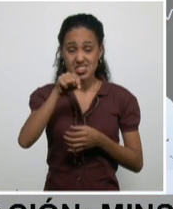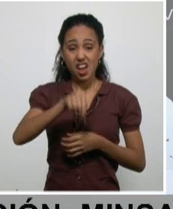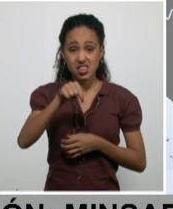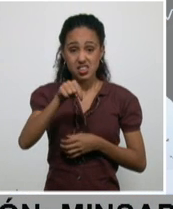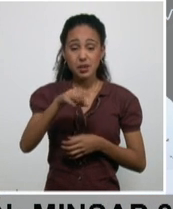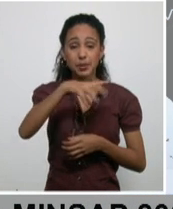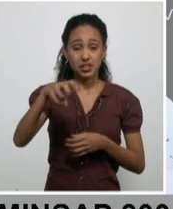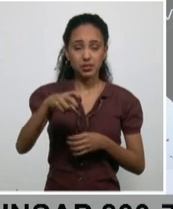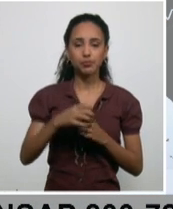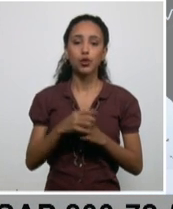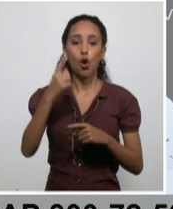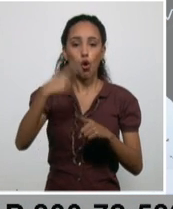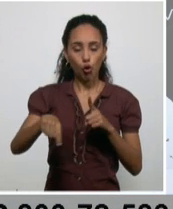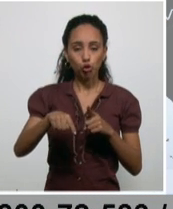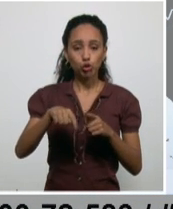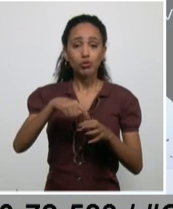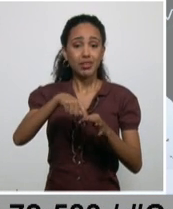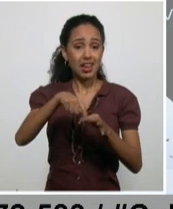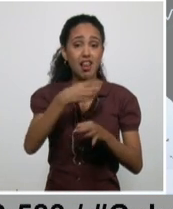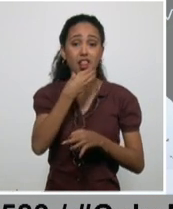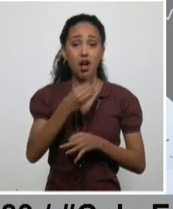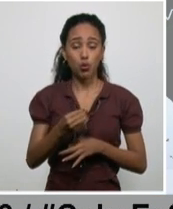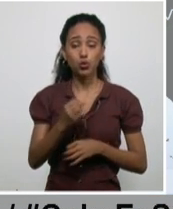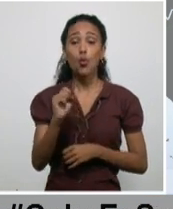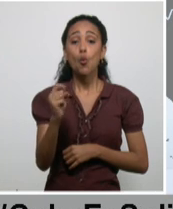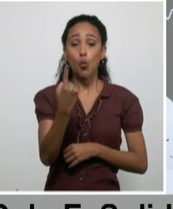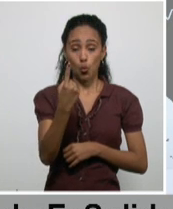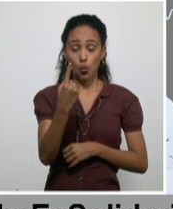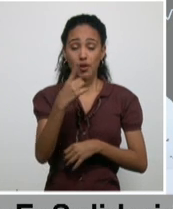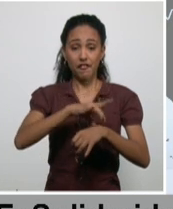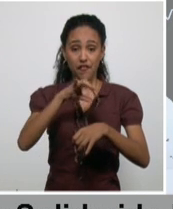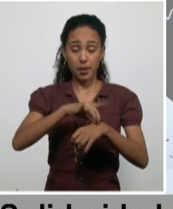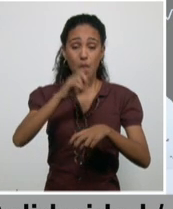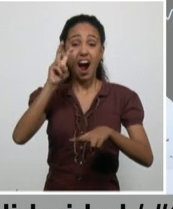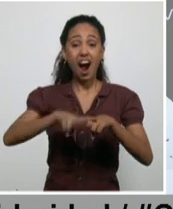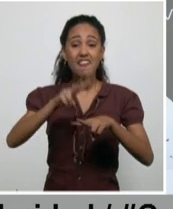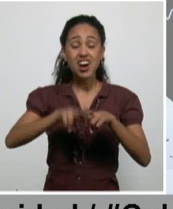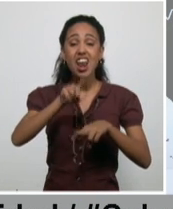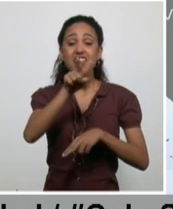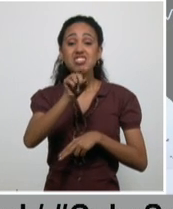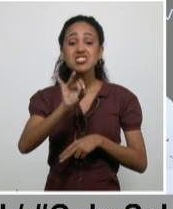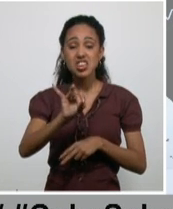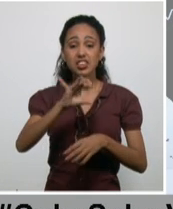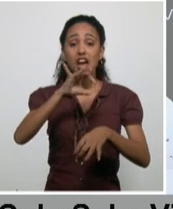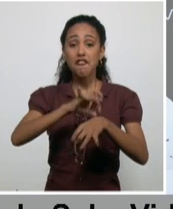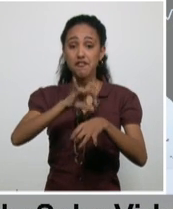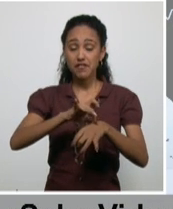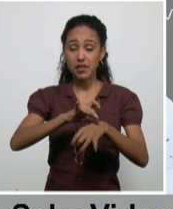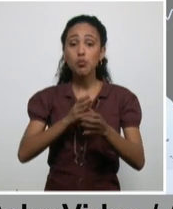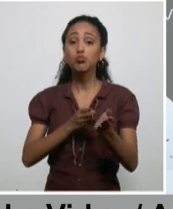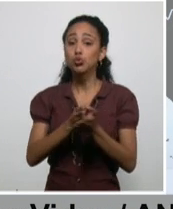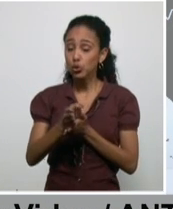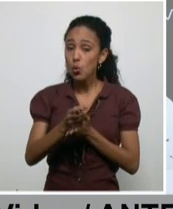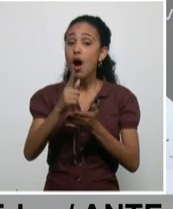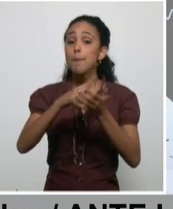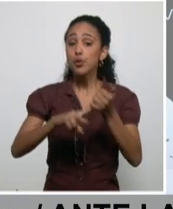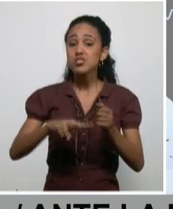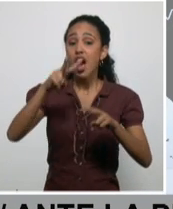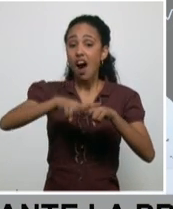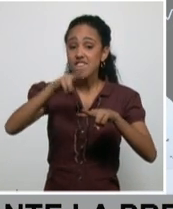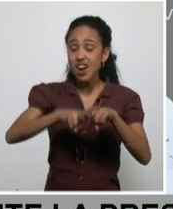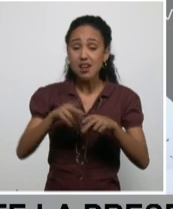el municipio especial Isla de la Juventud, un solo caso. La Habana con 17, se sigue ratificando como la provincia con